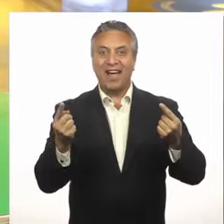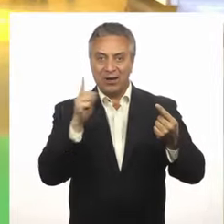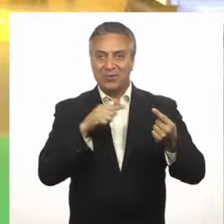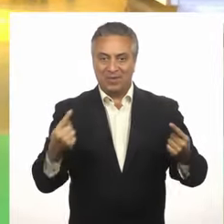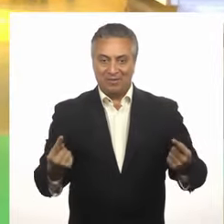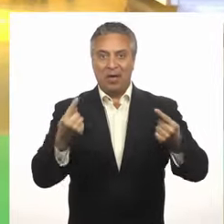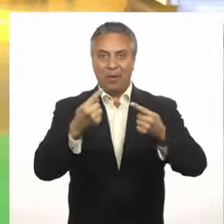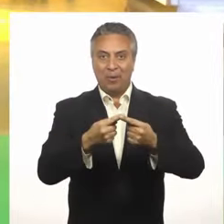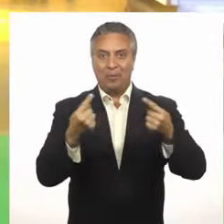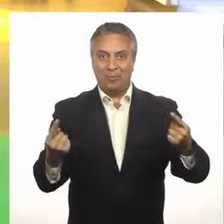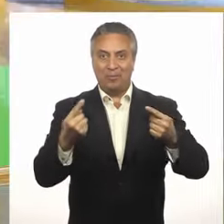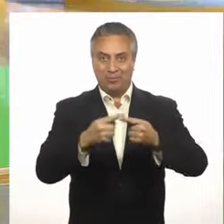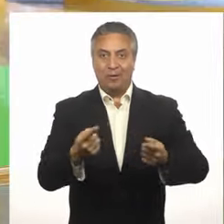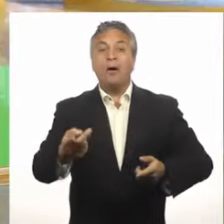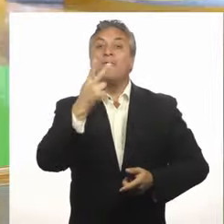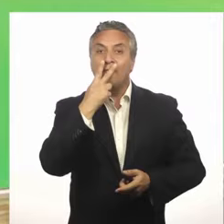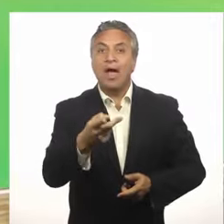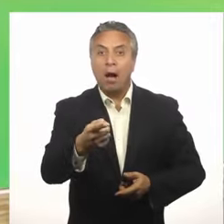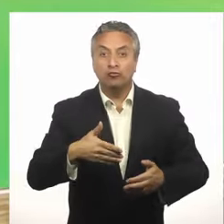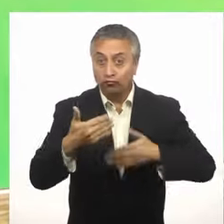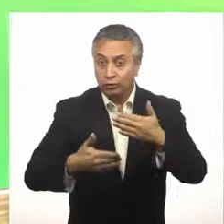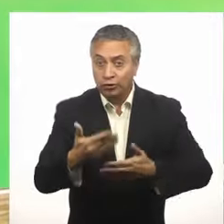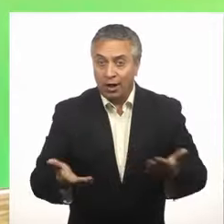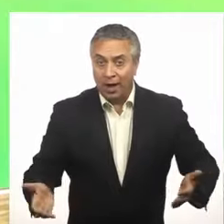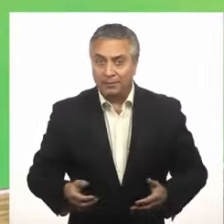parte final. Veamos si funciona.